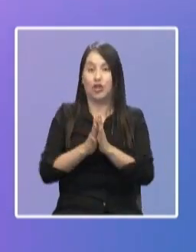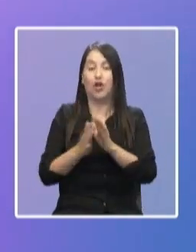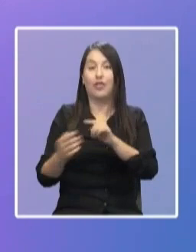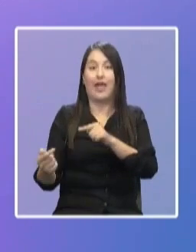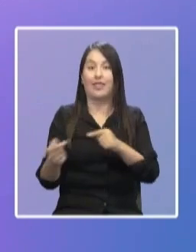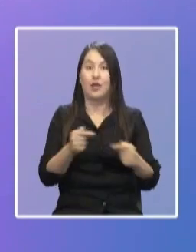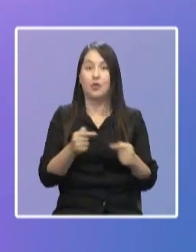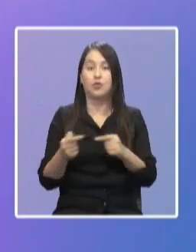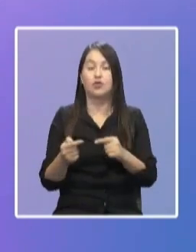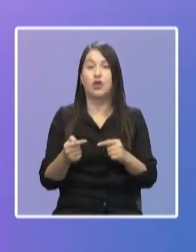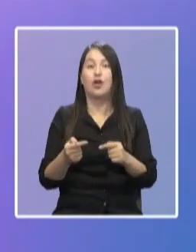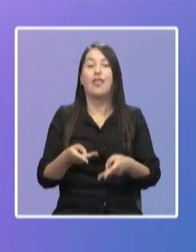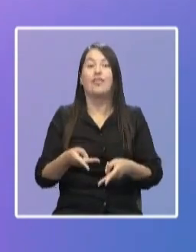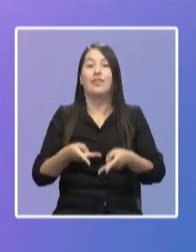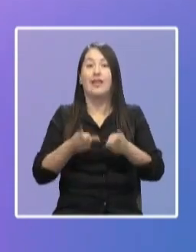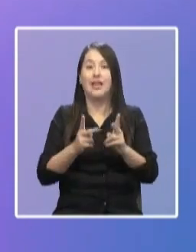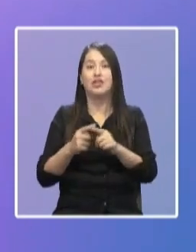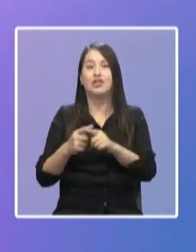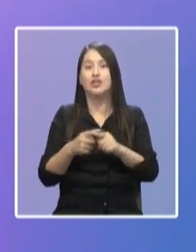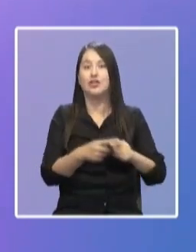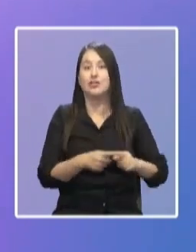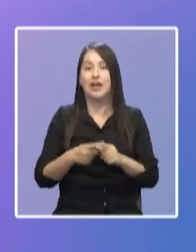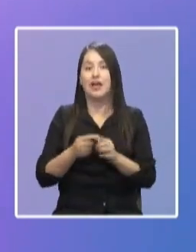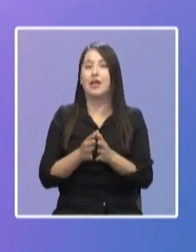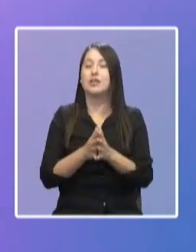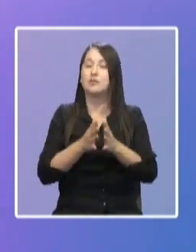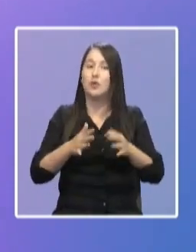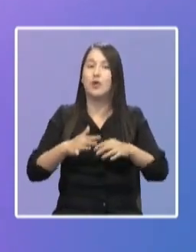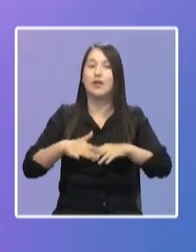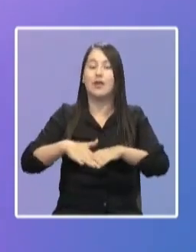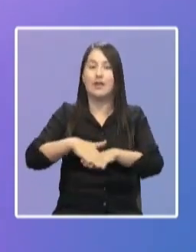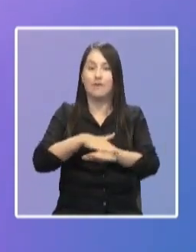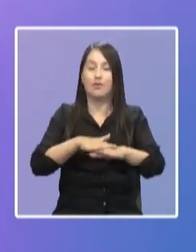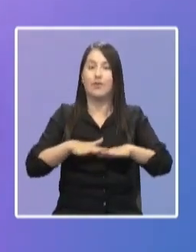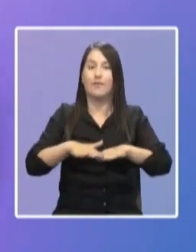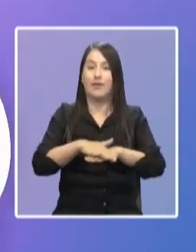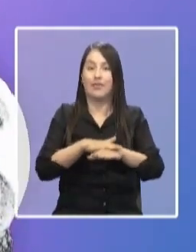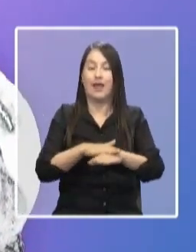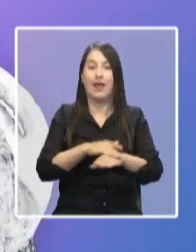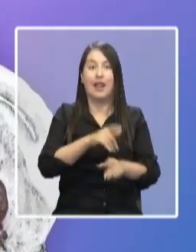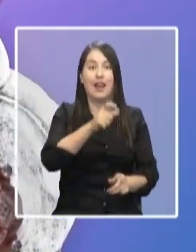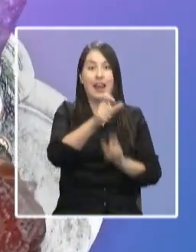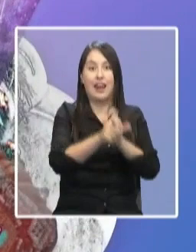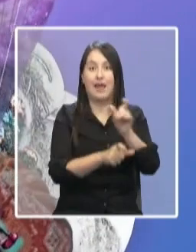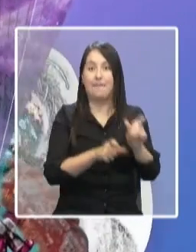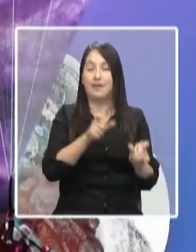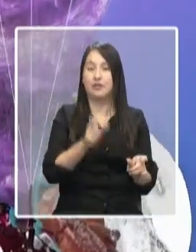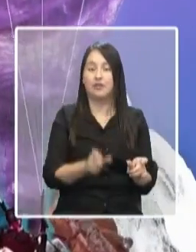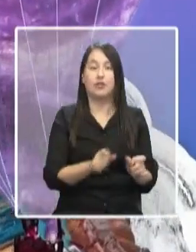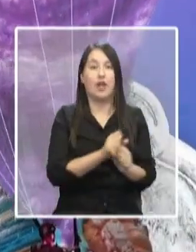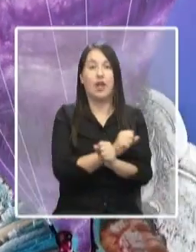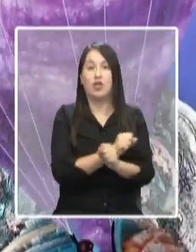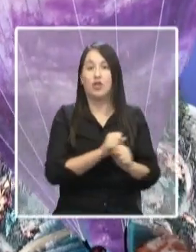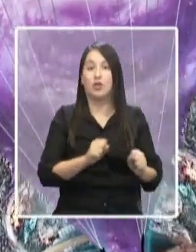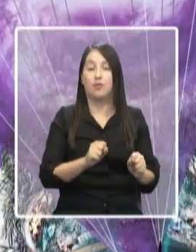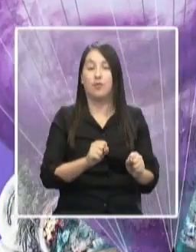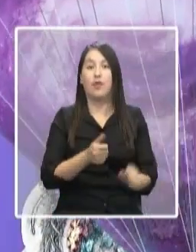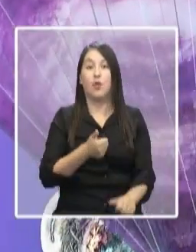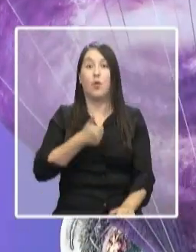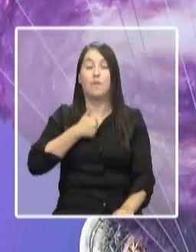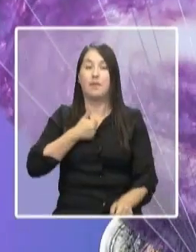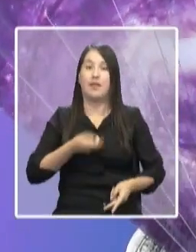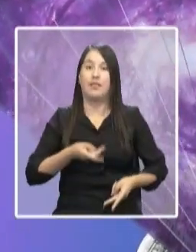derechos sociales es fundamental. Los sujetos no pueden ejercer sus derechos, no